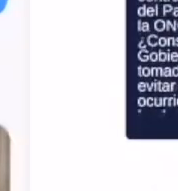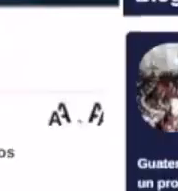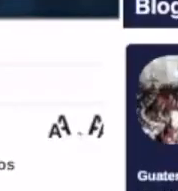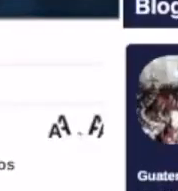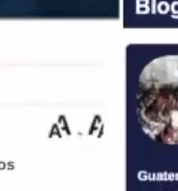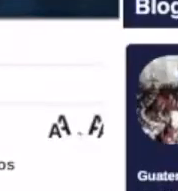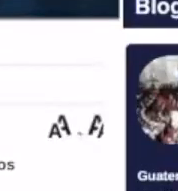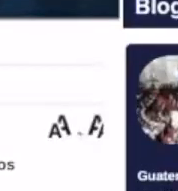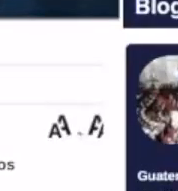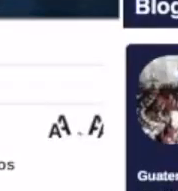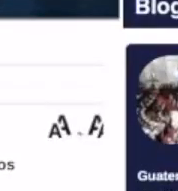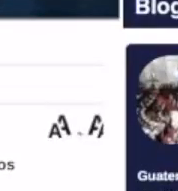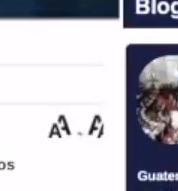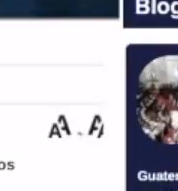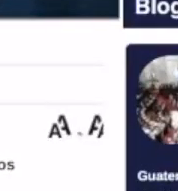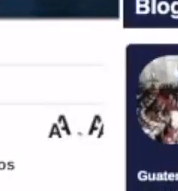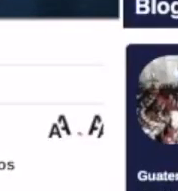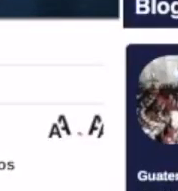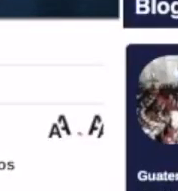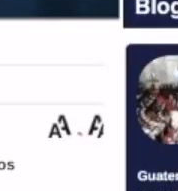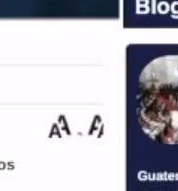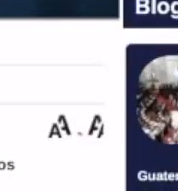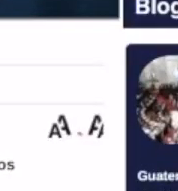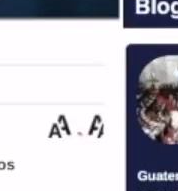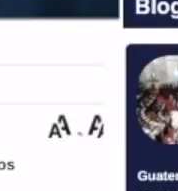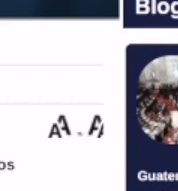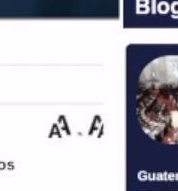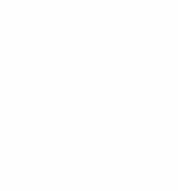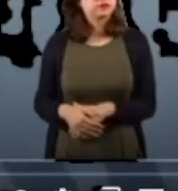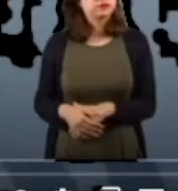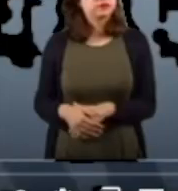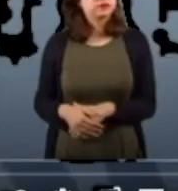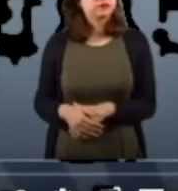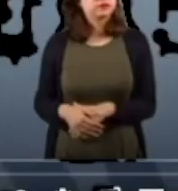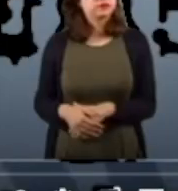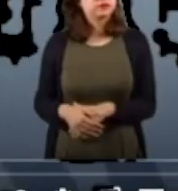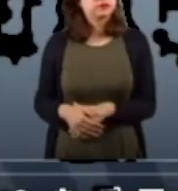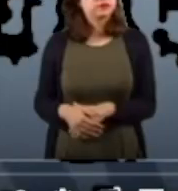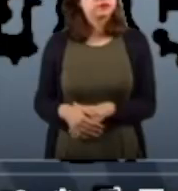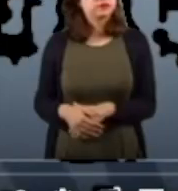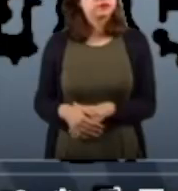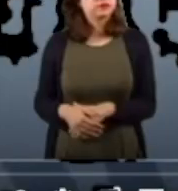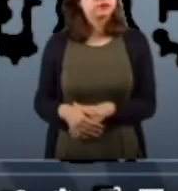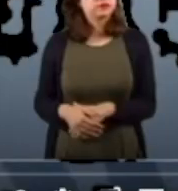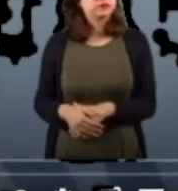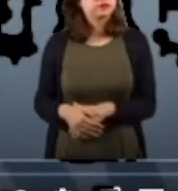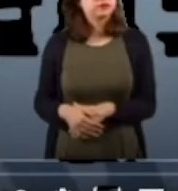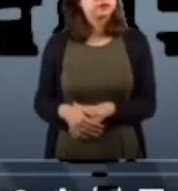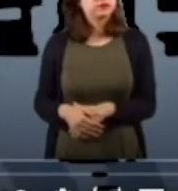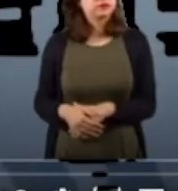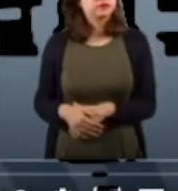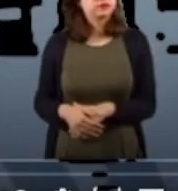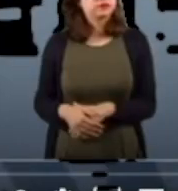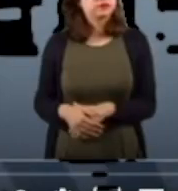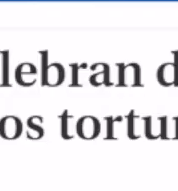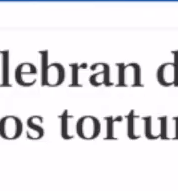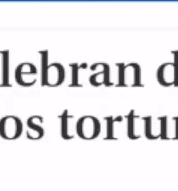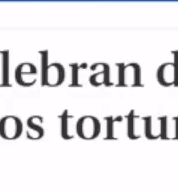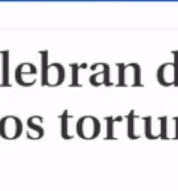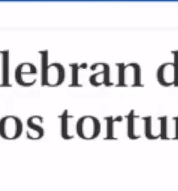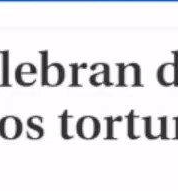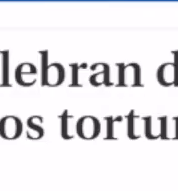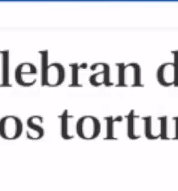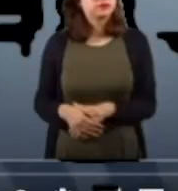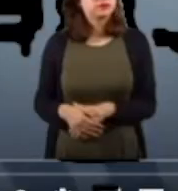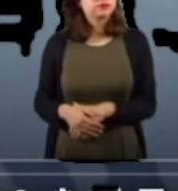fuero común. Ojo, que también eso se da a conocer que es muy importante por los derechos humanos. Vamos viendo qué dijo el presidente y luego